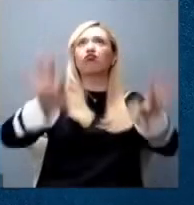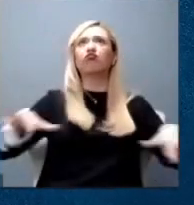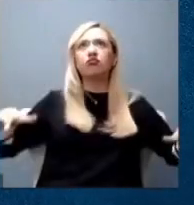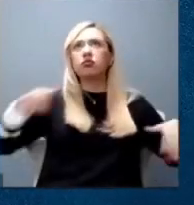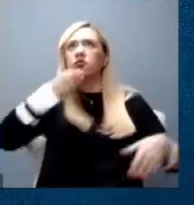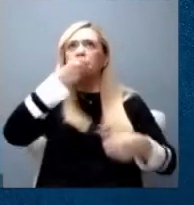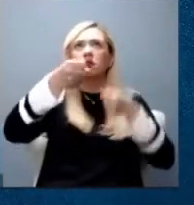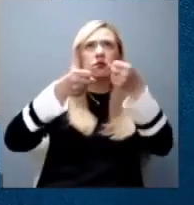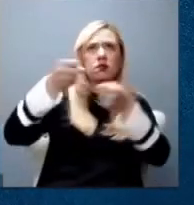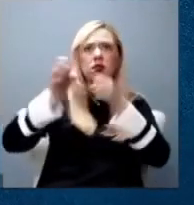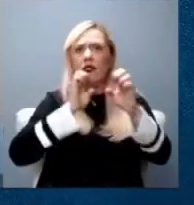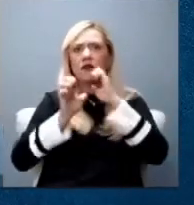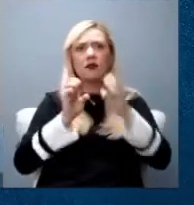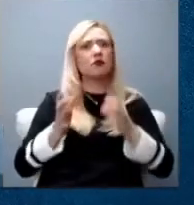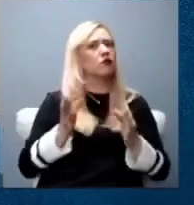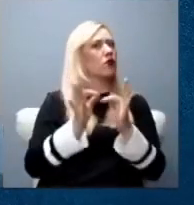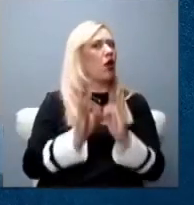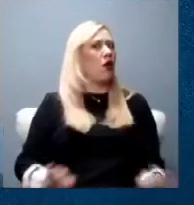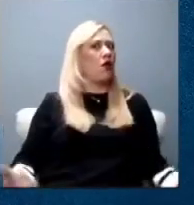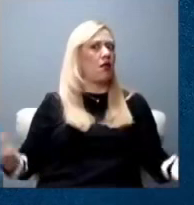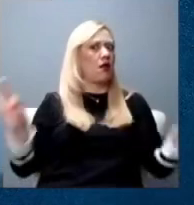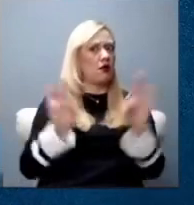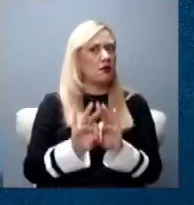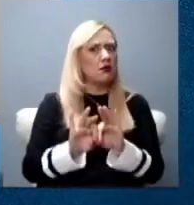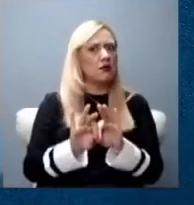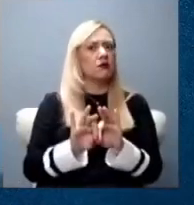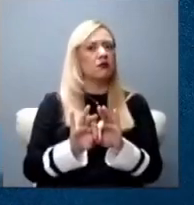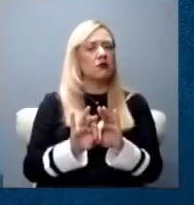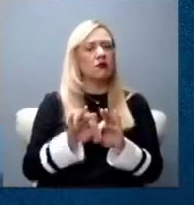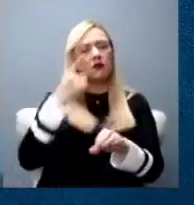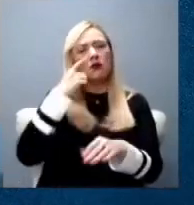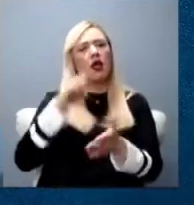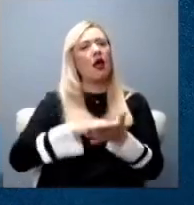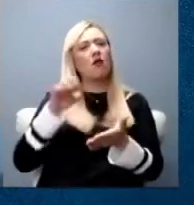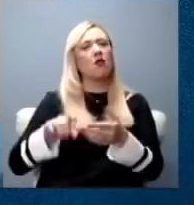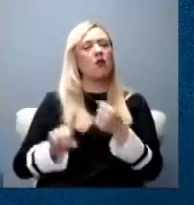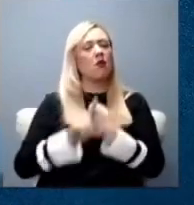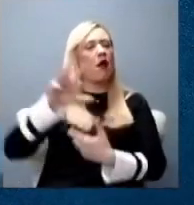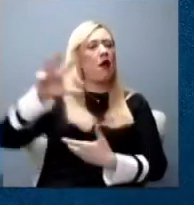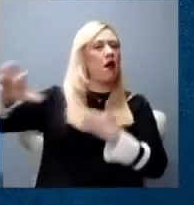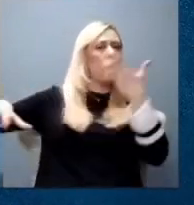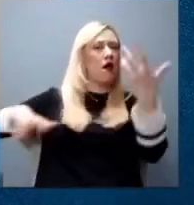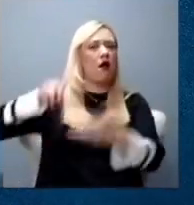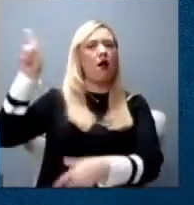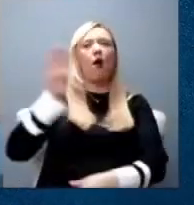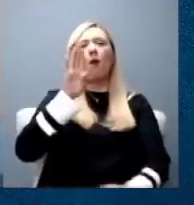hay mecanismos de respuesta a crisis como las que han sucedido en diferentes países como